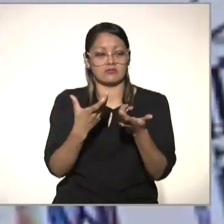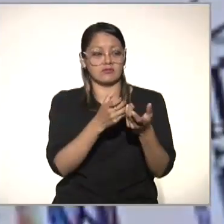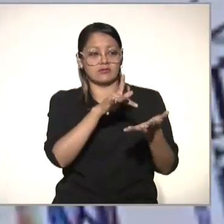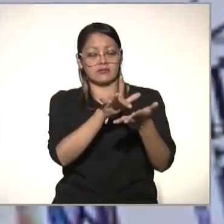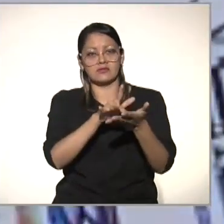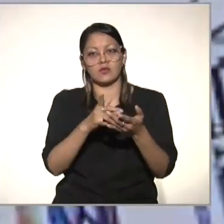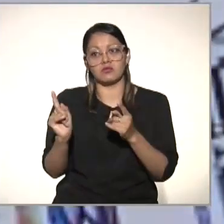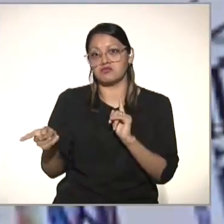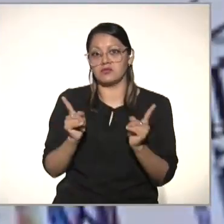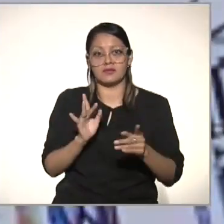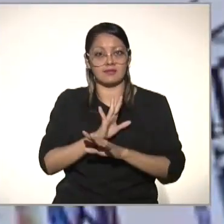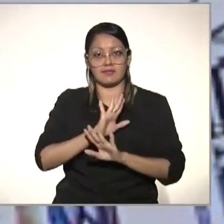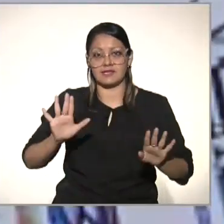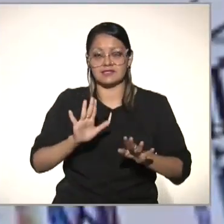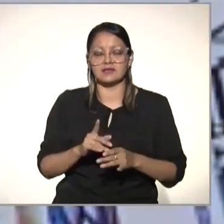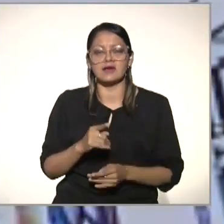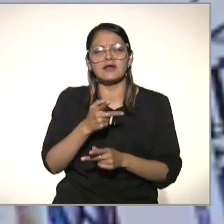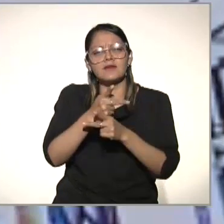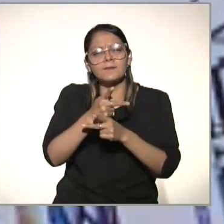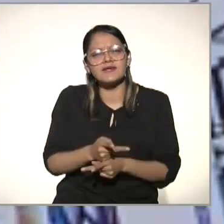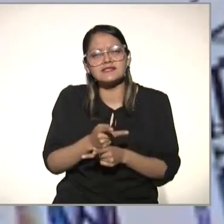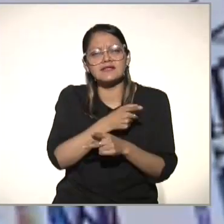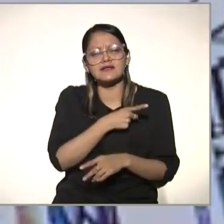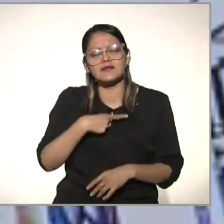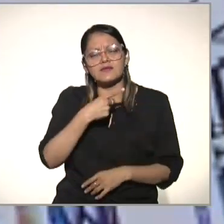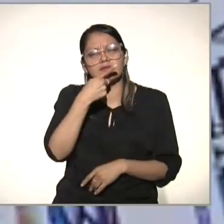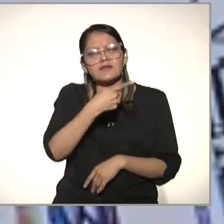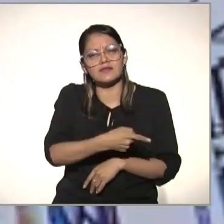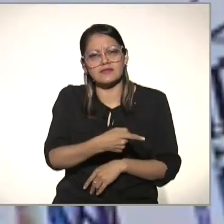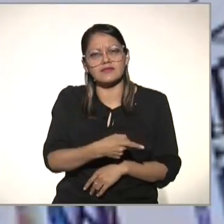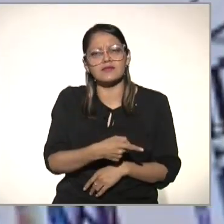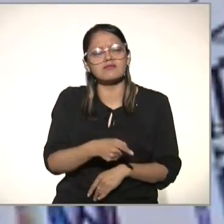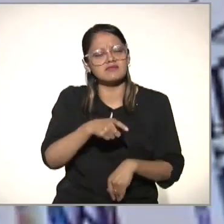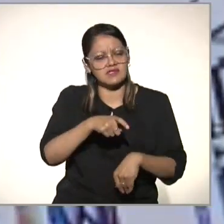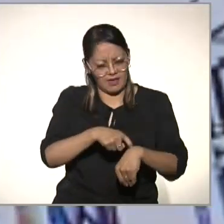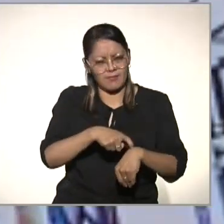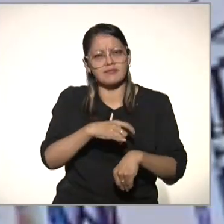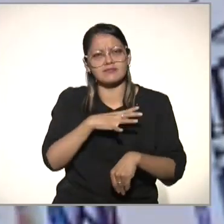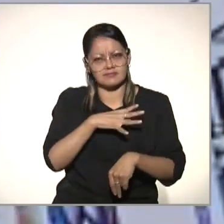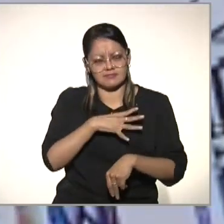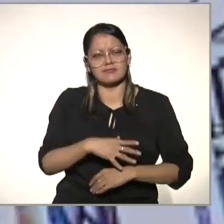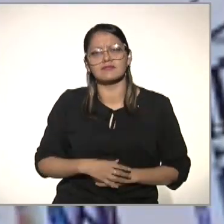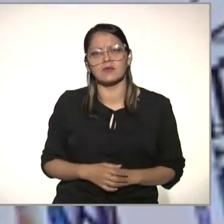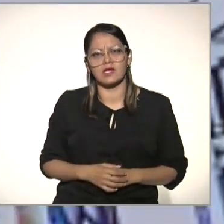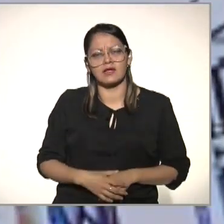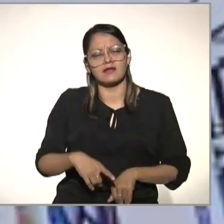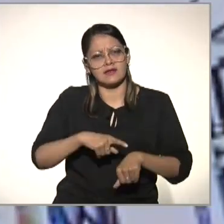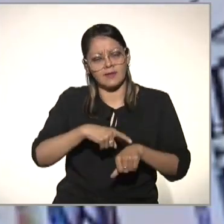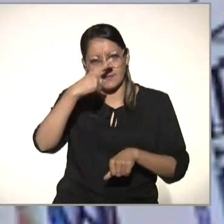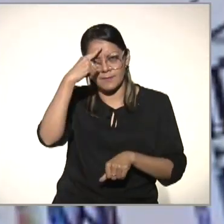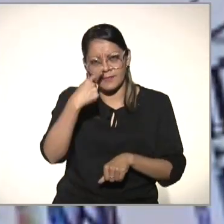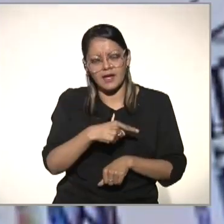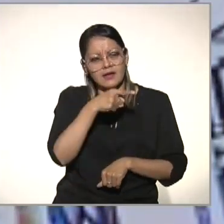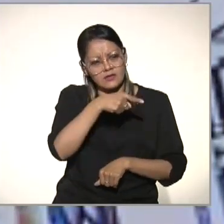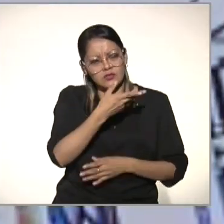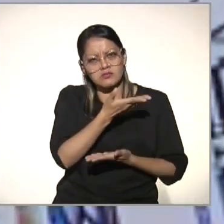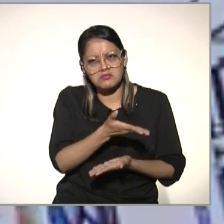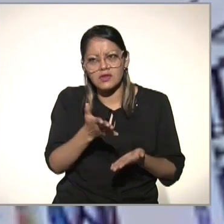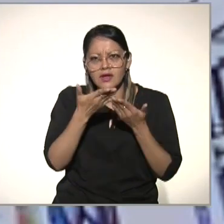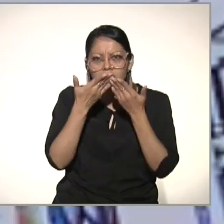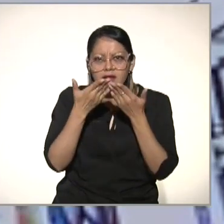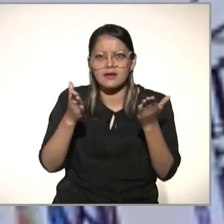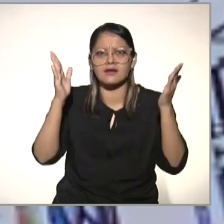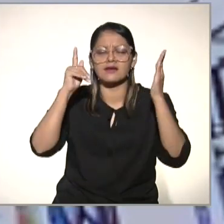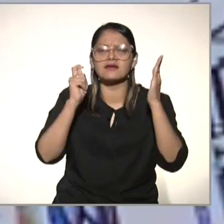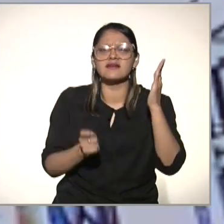tener la paciencia necesaria para decir, tenemos el tiempo para que vayas descubriendo